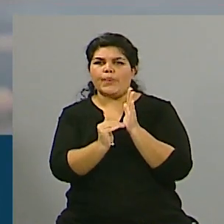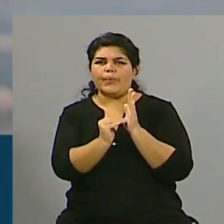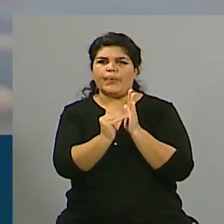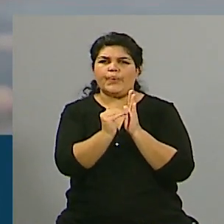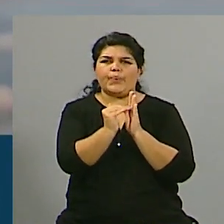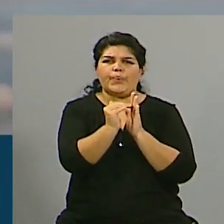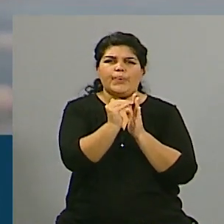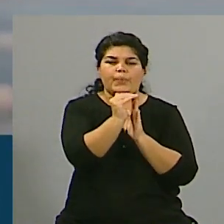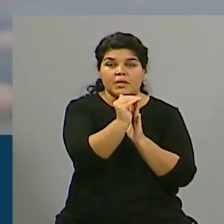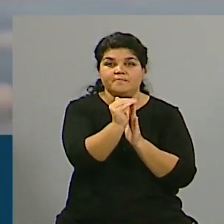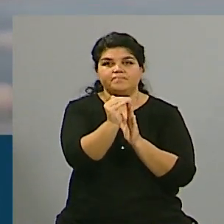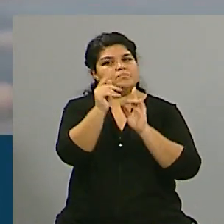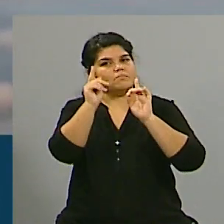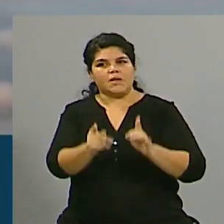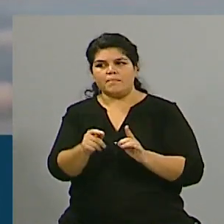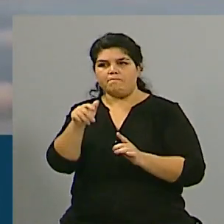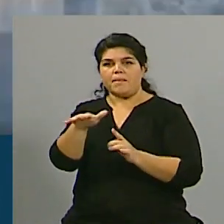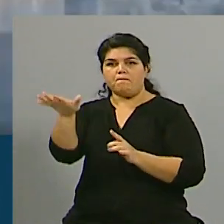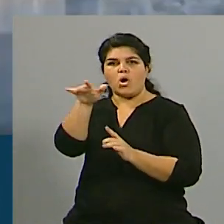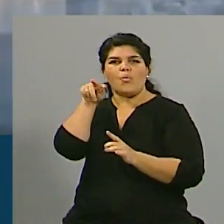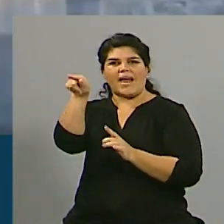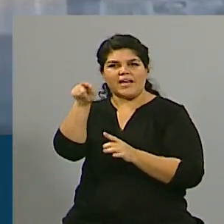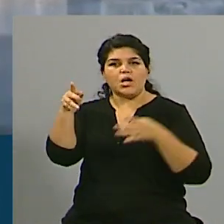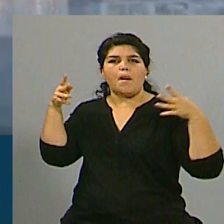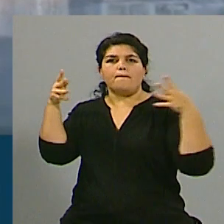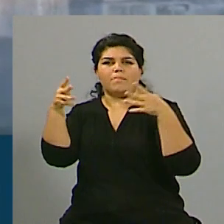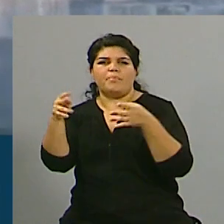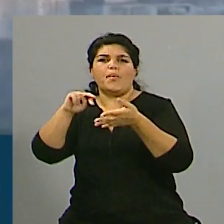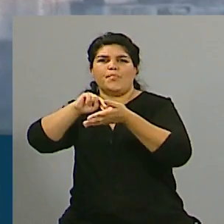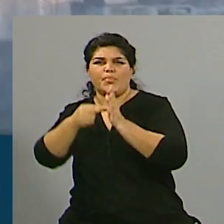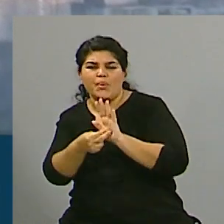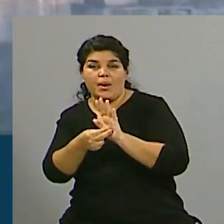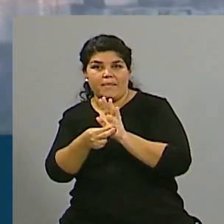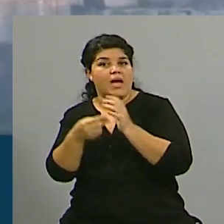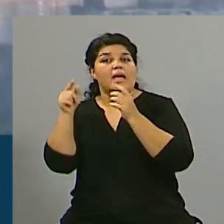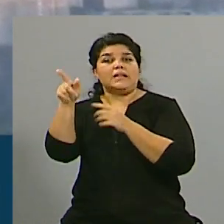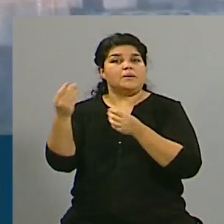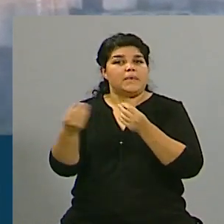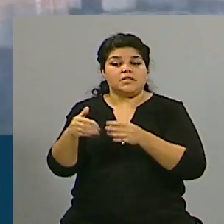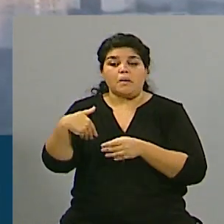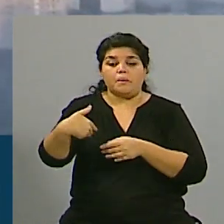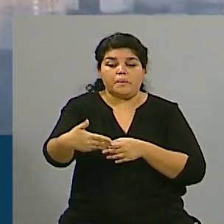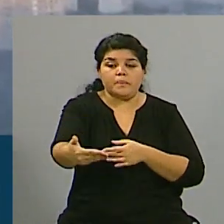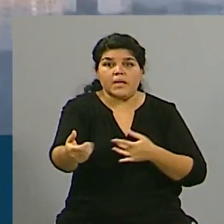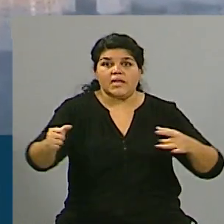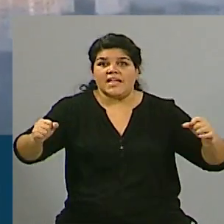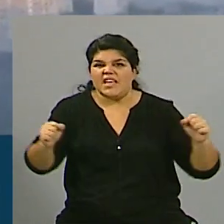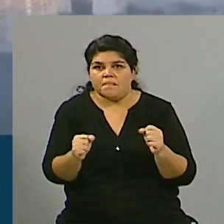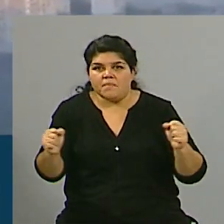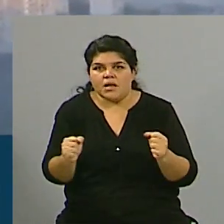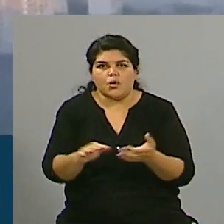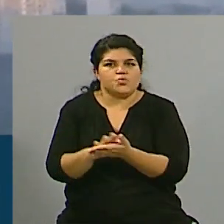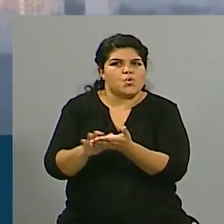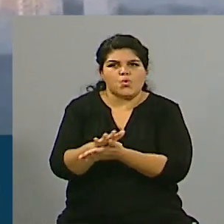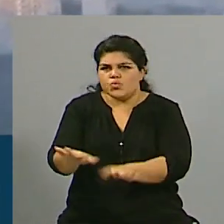que nos encontramos de conflicto, no se prevé que Europa lo vaya a poder resolver para el próximo invierno. Y es ahí donde también